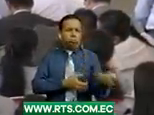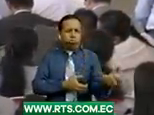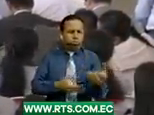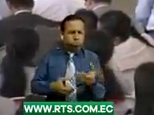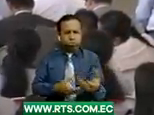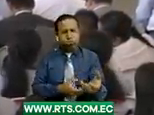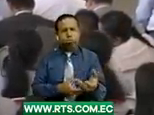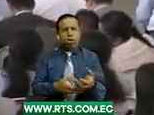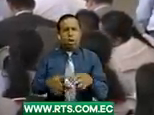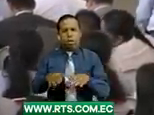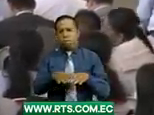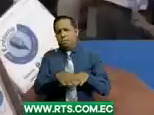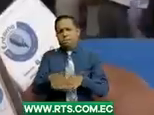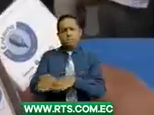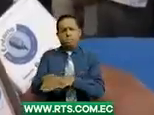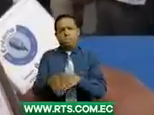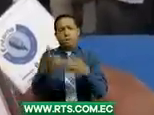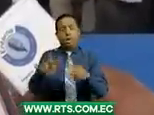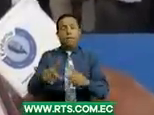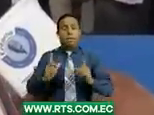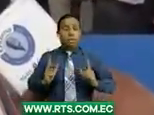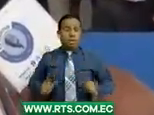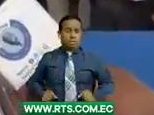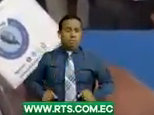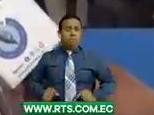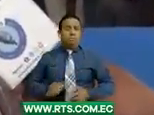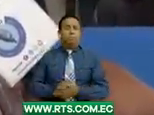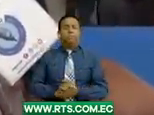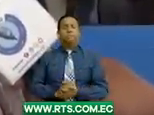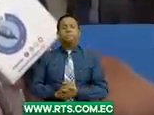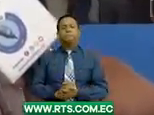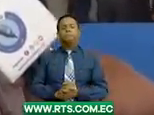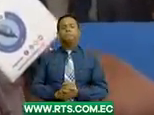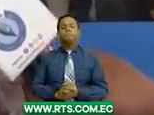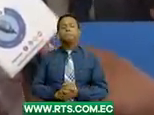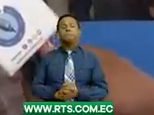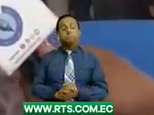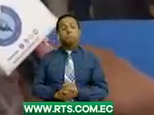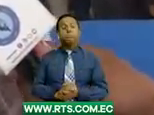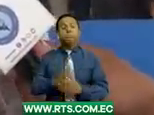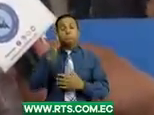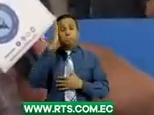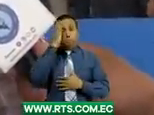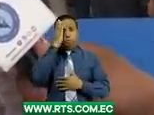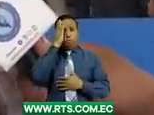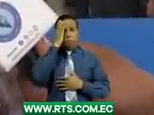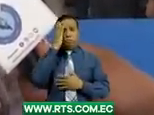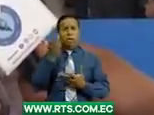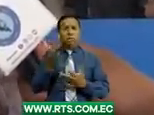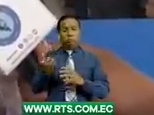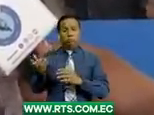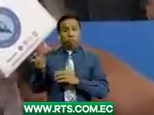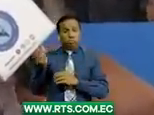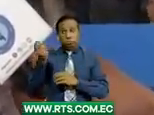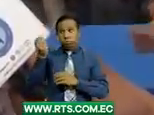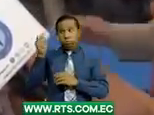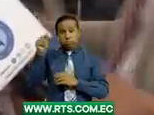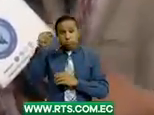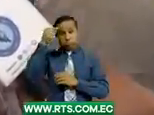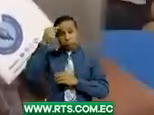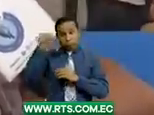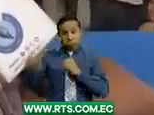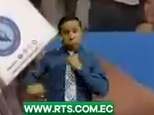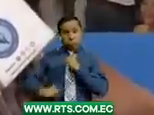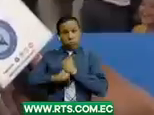agua potable y saneamiento. Sabiendo que la gran parte, casi la mitad de estos recursos son de carácter no